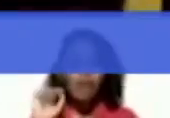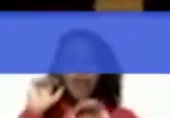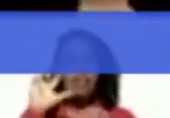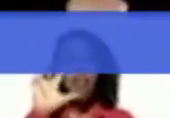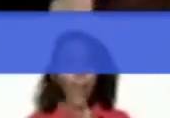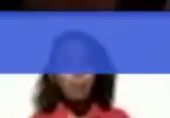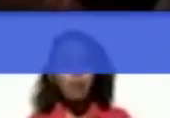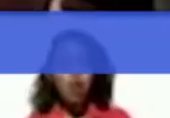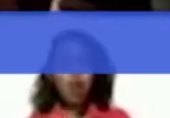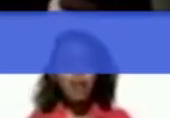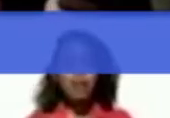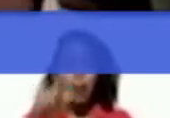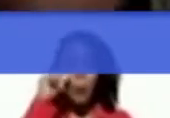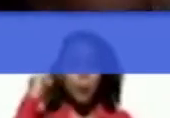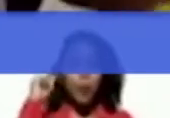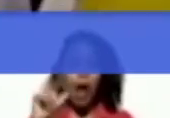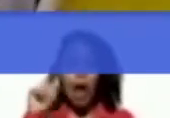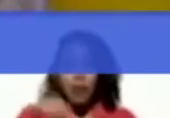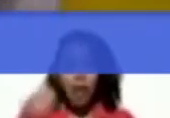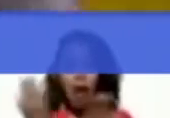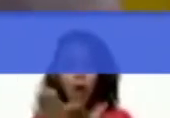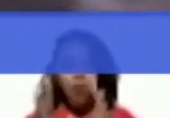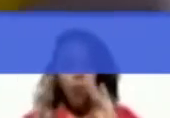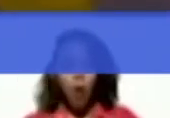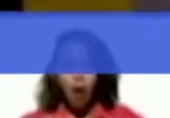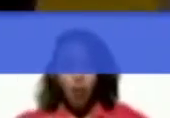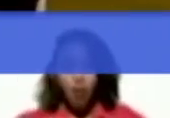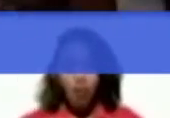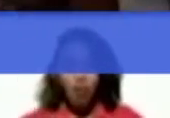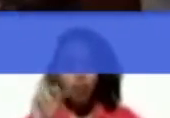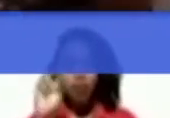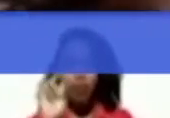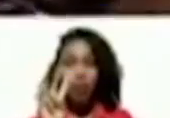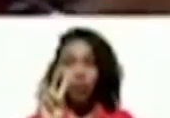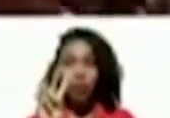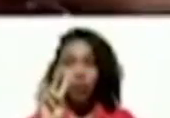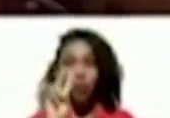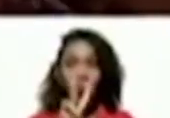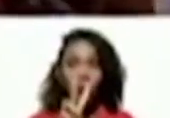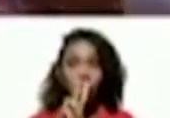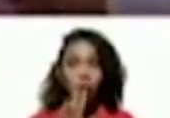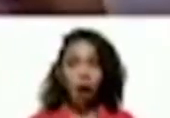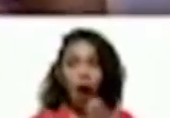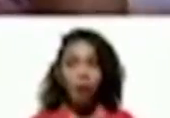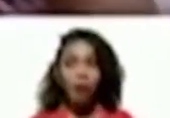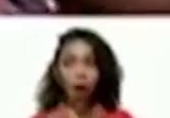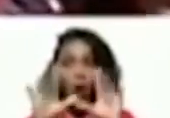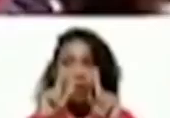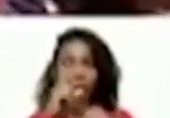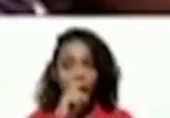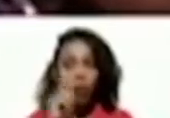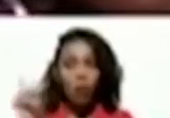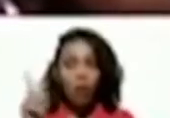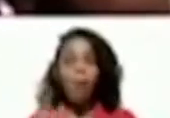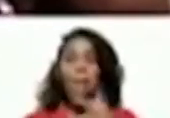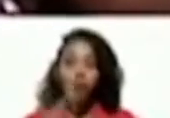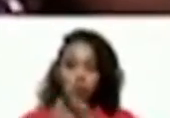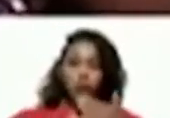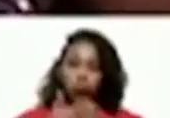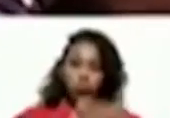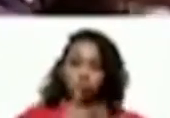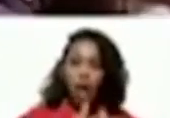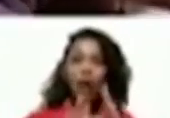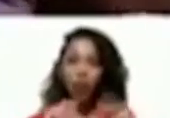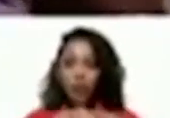vacuna Soberana 2, una vacuna de Cuba para vacunar a los niños entre 2 y 11 años. Y esta